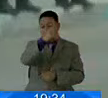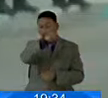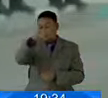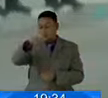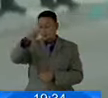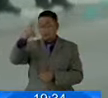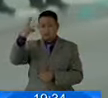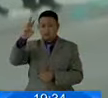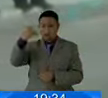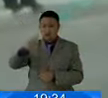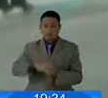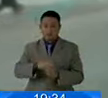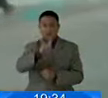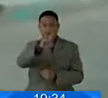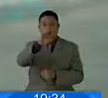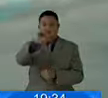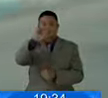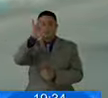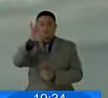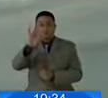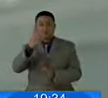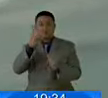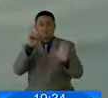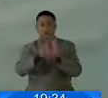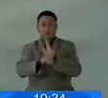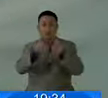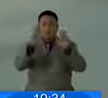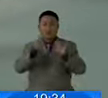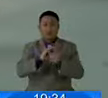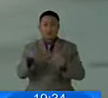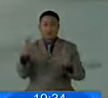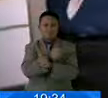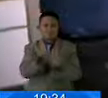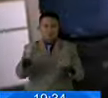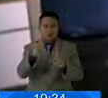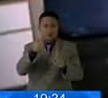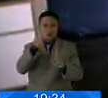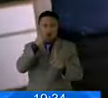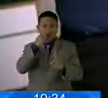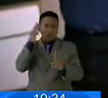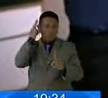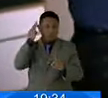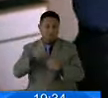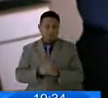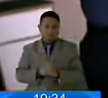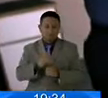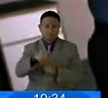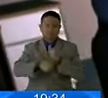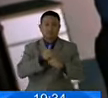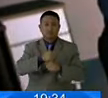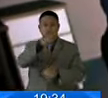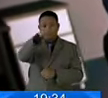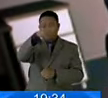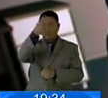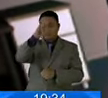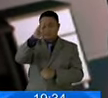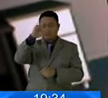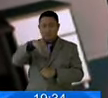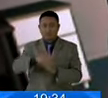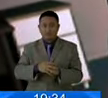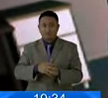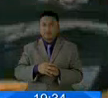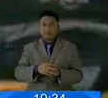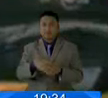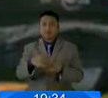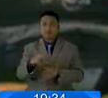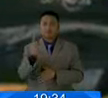han receptado 108 denuncias sobre violencia de género. En lo que va del 2017 se han registrado más de